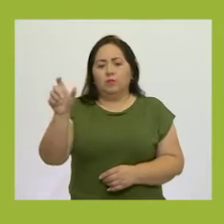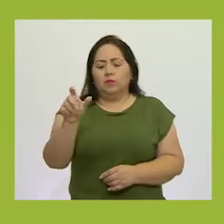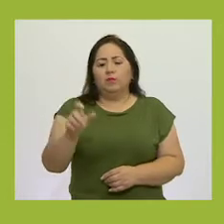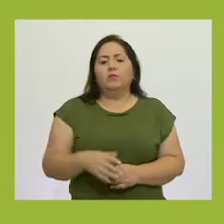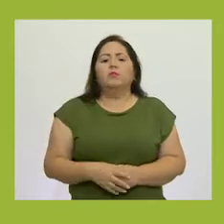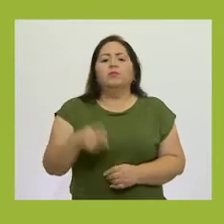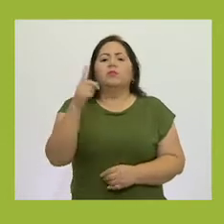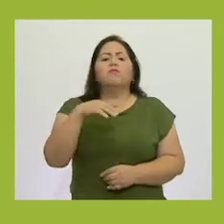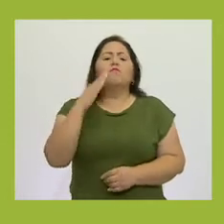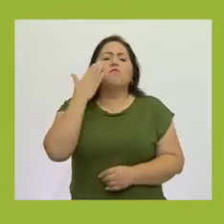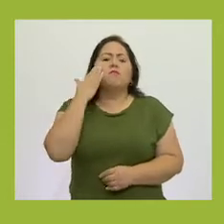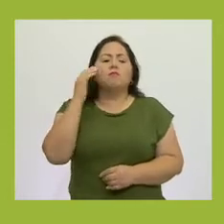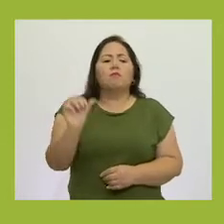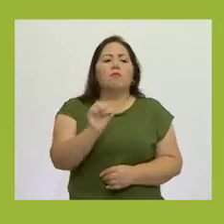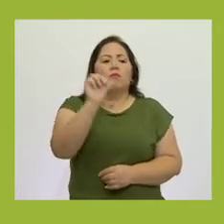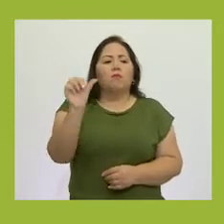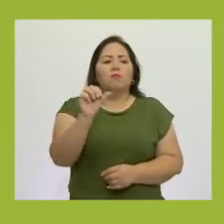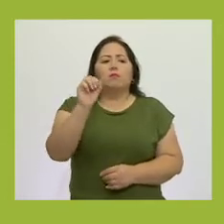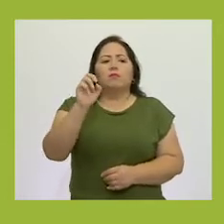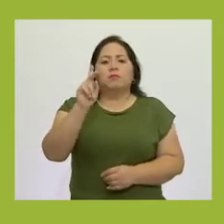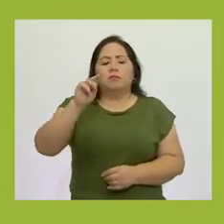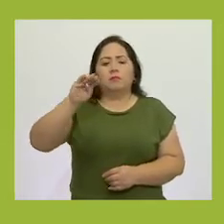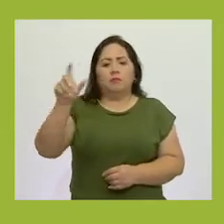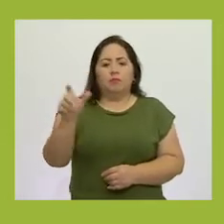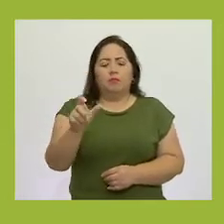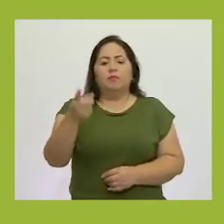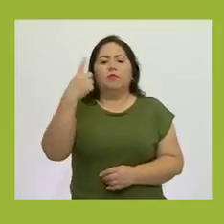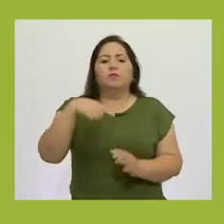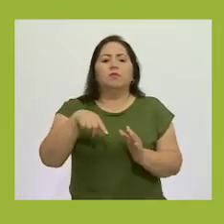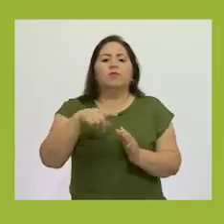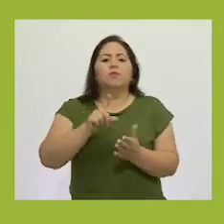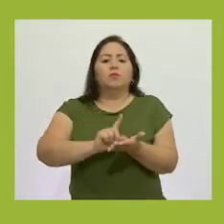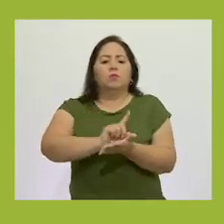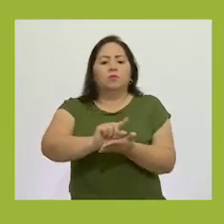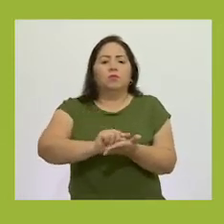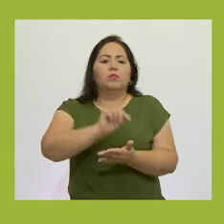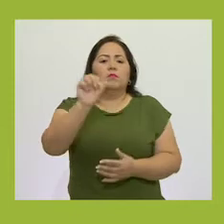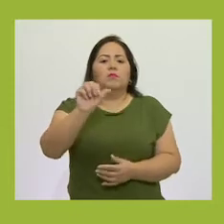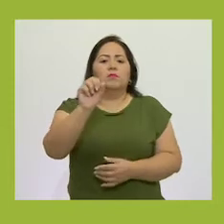buzón.escolar@nube.sep.gob.mx. Facebook @sepmx. Twitter